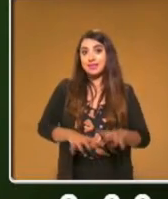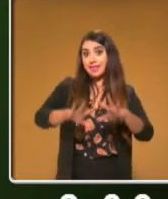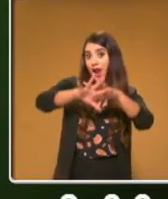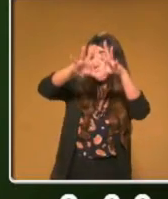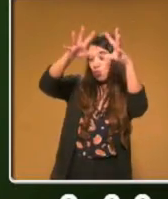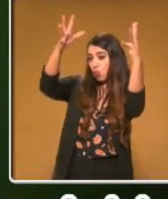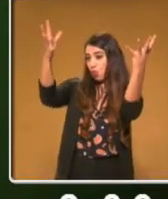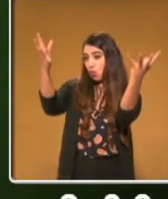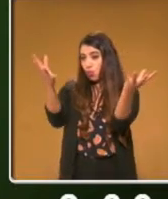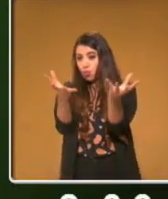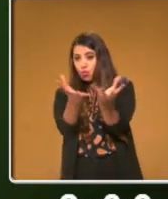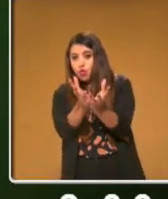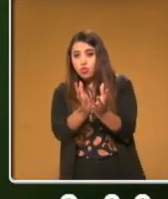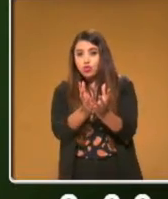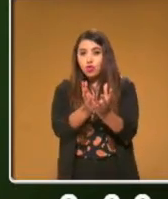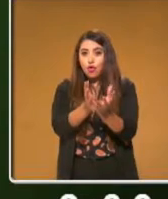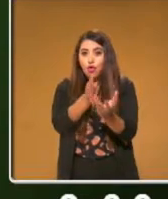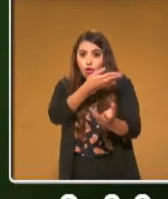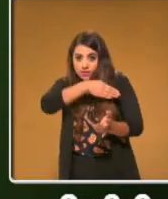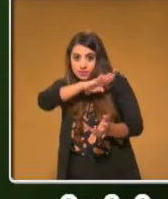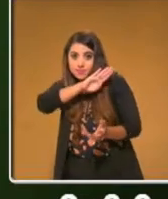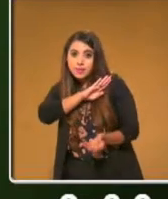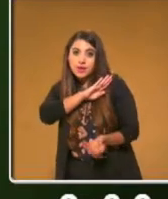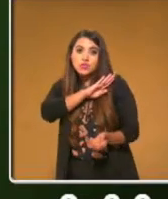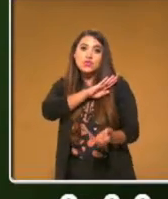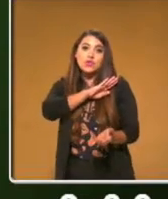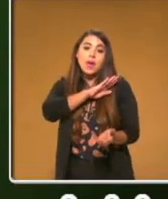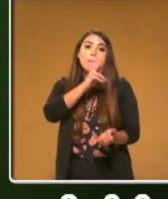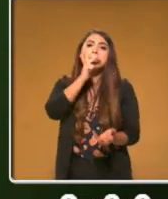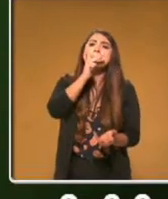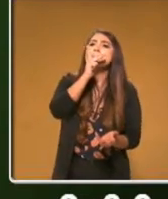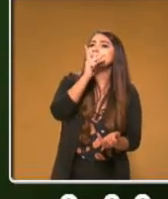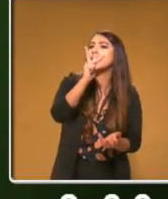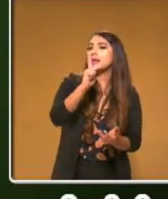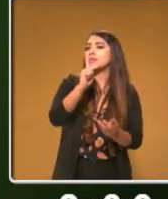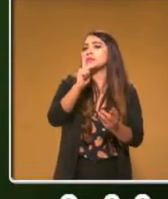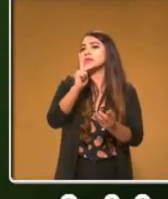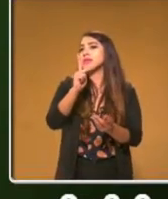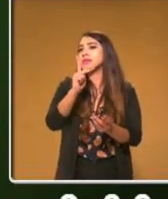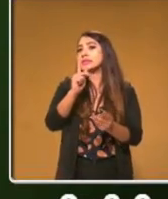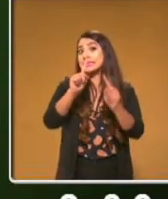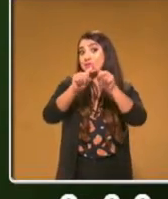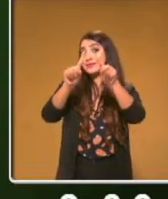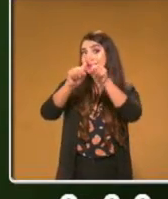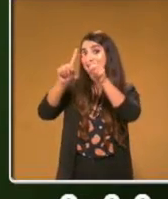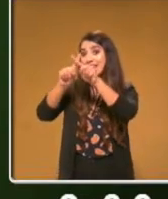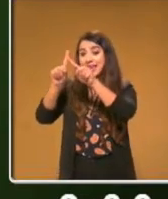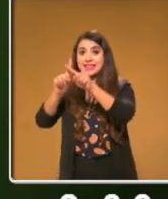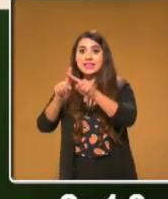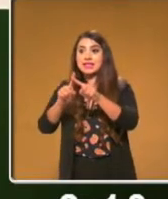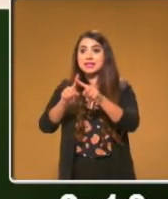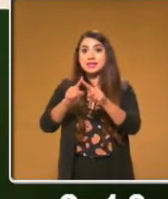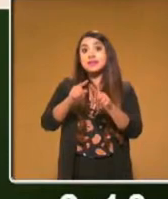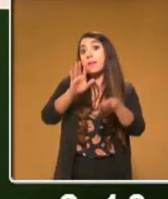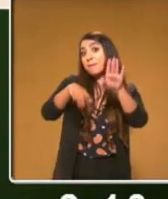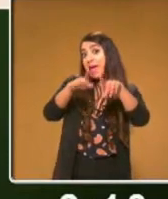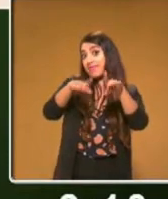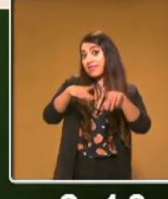entero con el idioma español, palabras que se dicen de diferente manera de acuerdo a la cultura donde nos